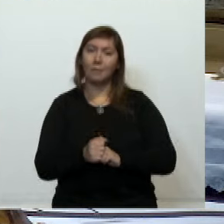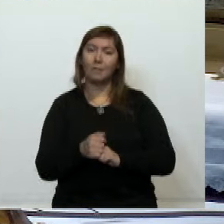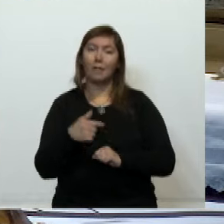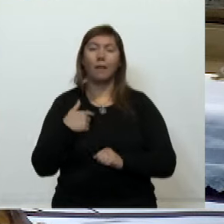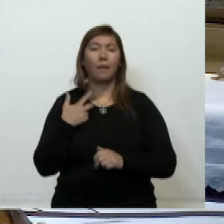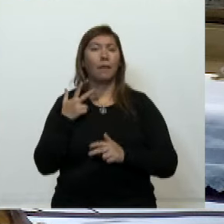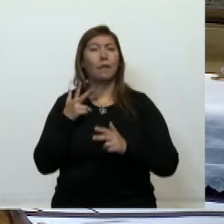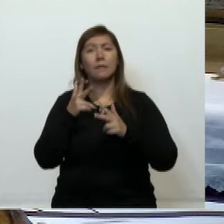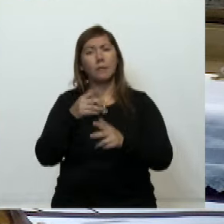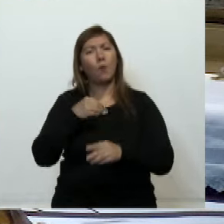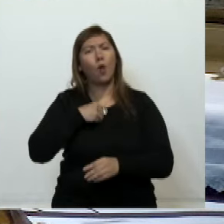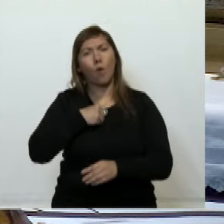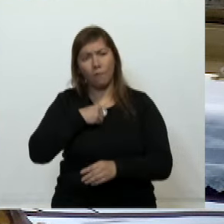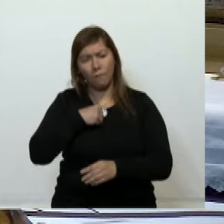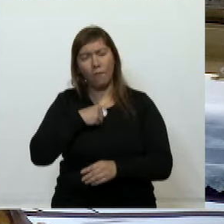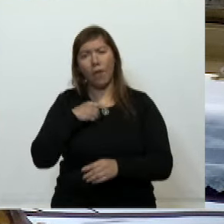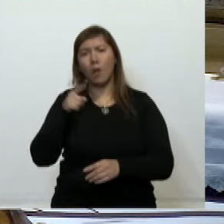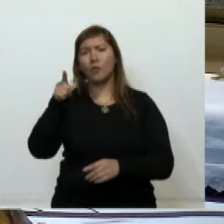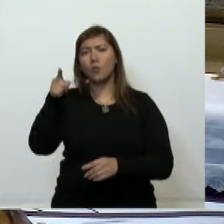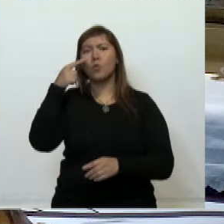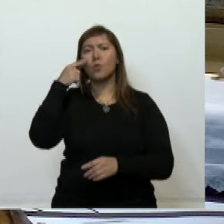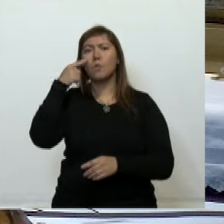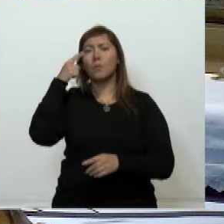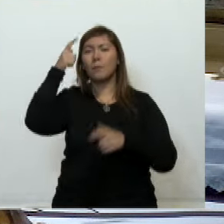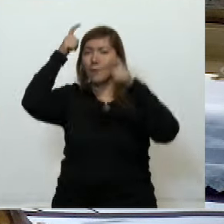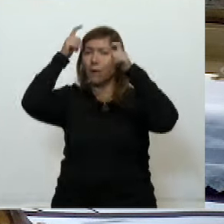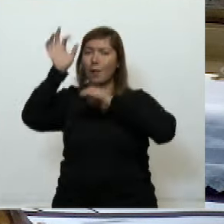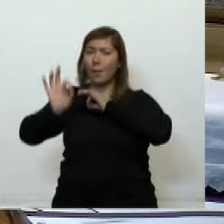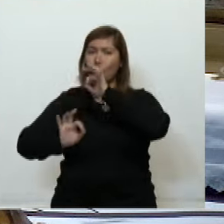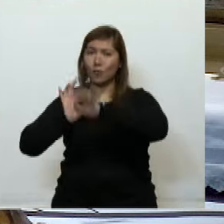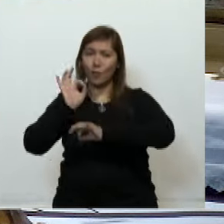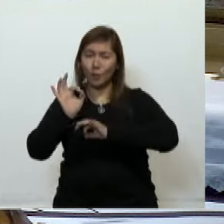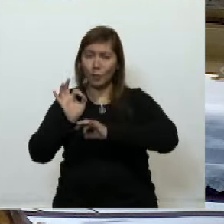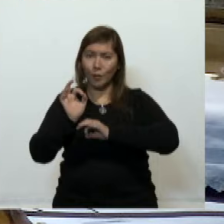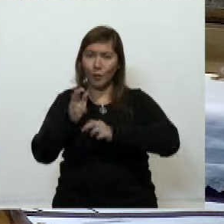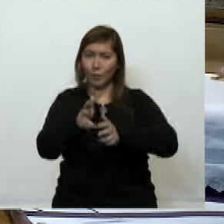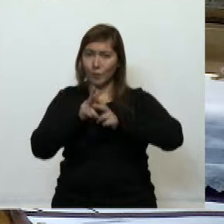fe, a ti que vives y reinas por los siglos de los siglos. Amén.